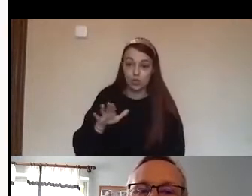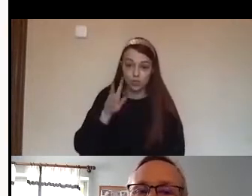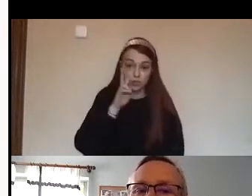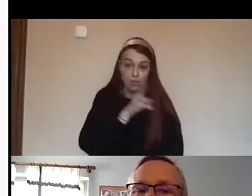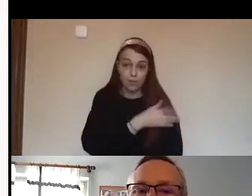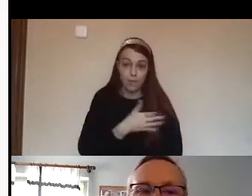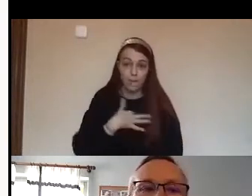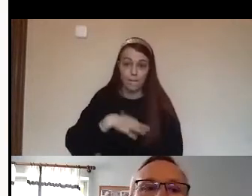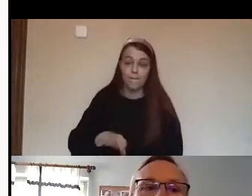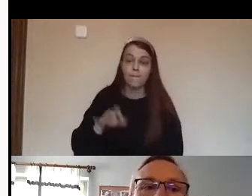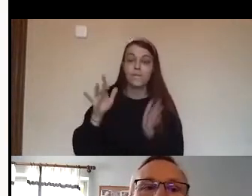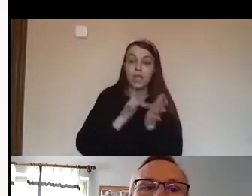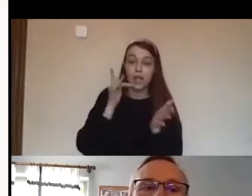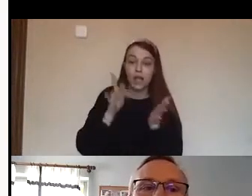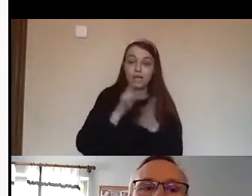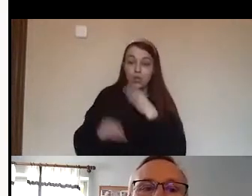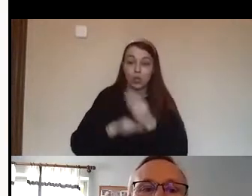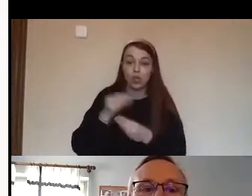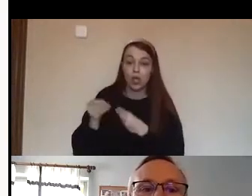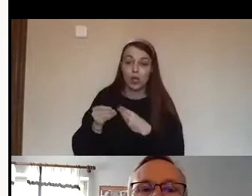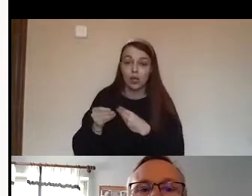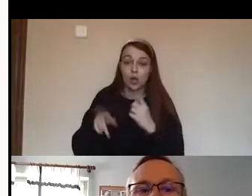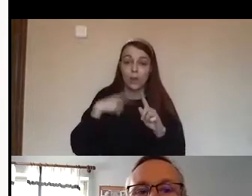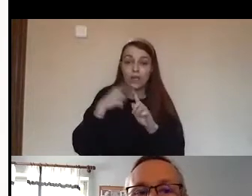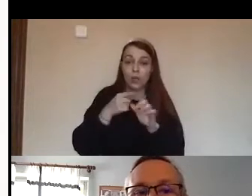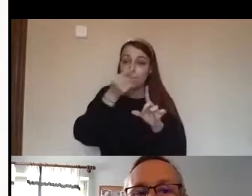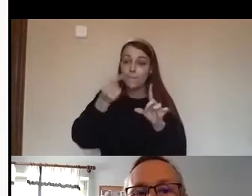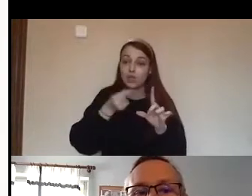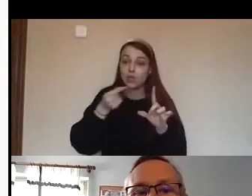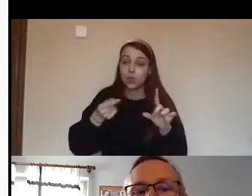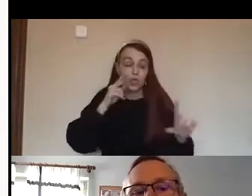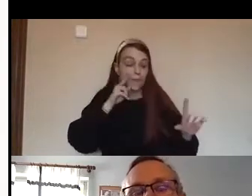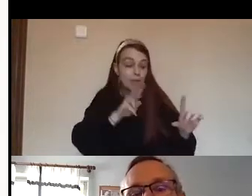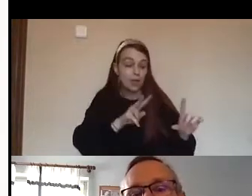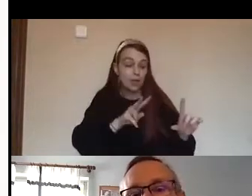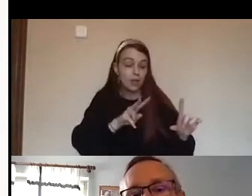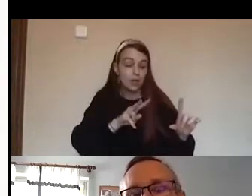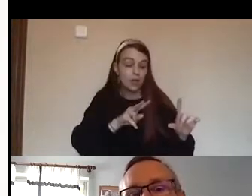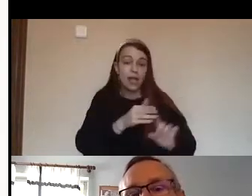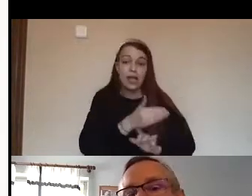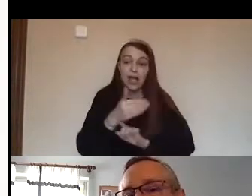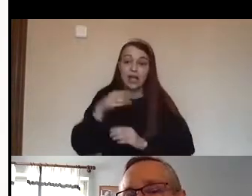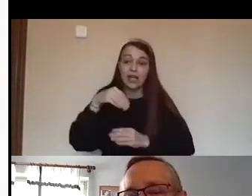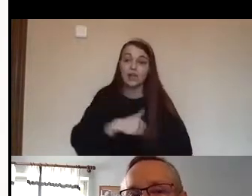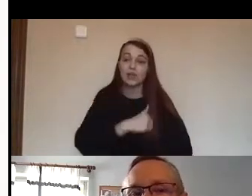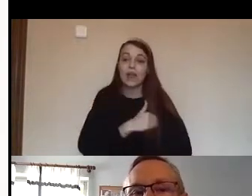utilizar tablets para ver pinturas en la Galería de la Academia en